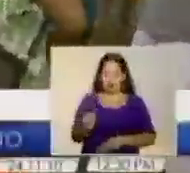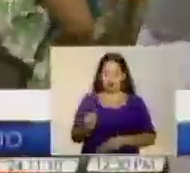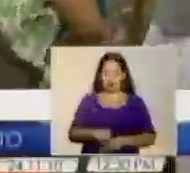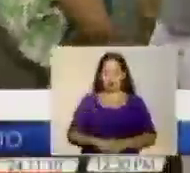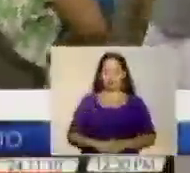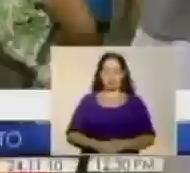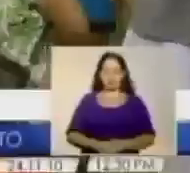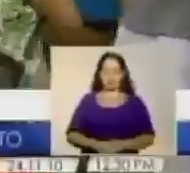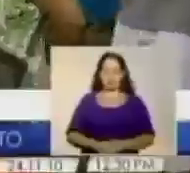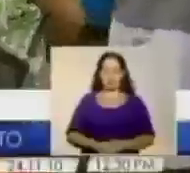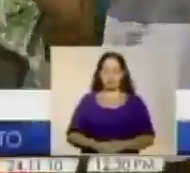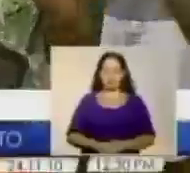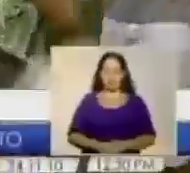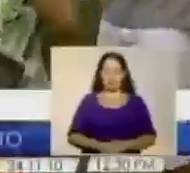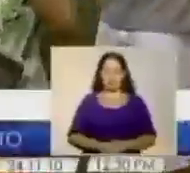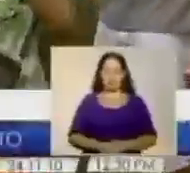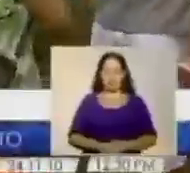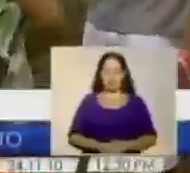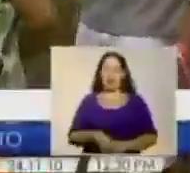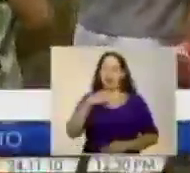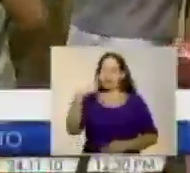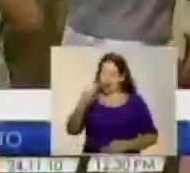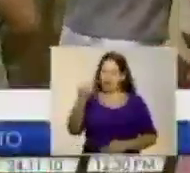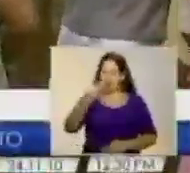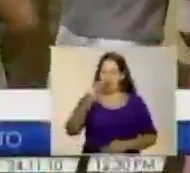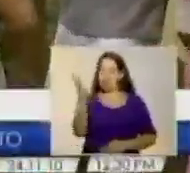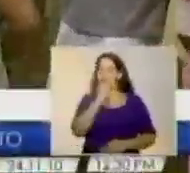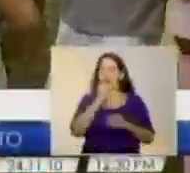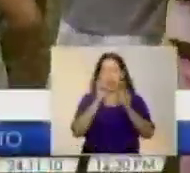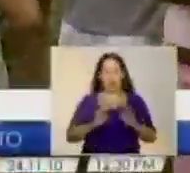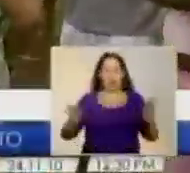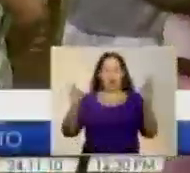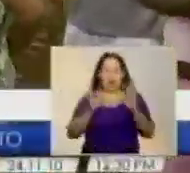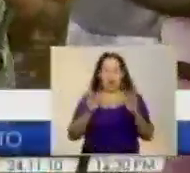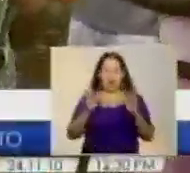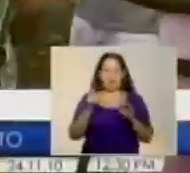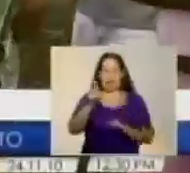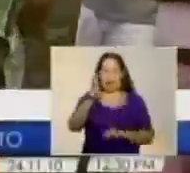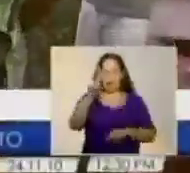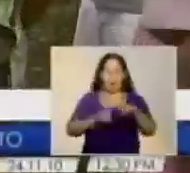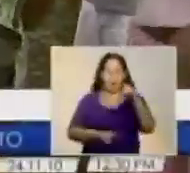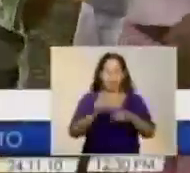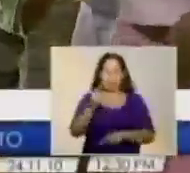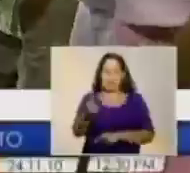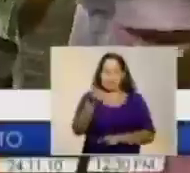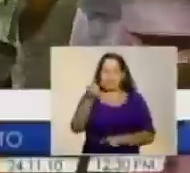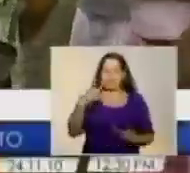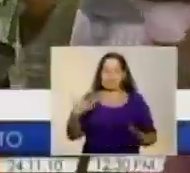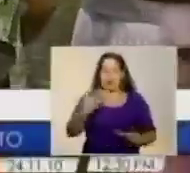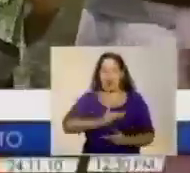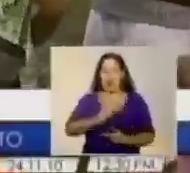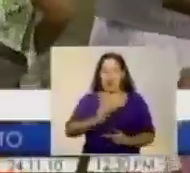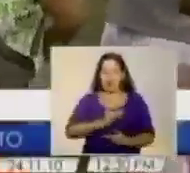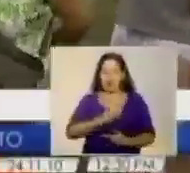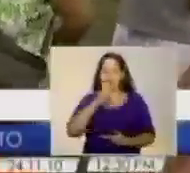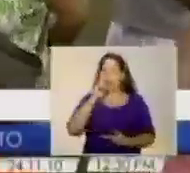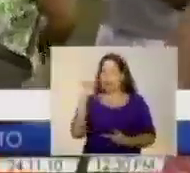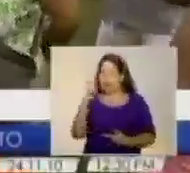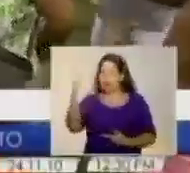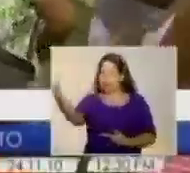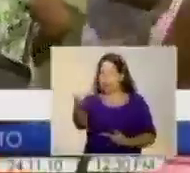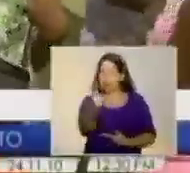Blanca Caro. No, para decirle la verdad, no quedó nada. Y una cosa de que ni siquiera el alcalde se ve por